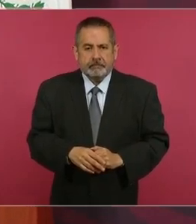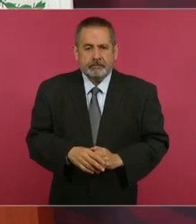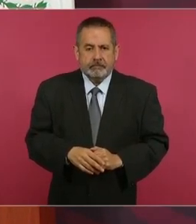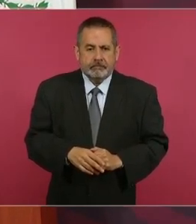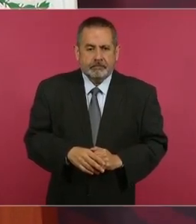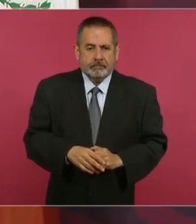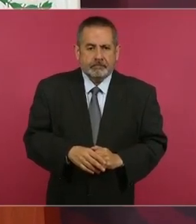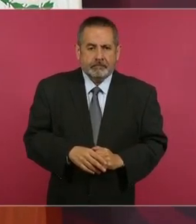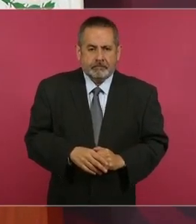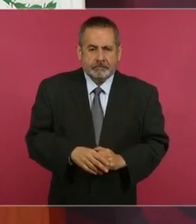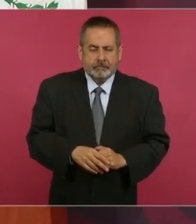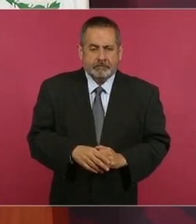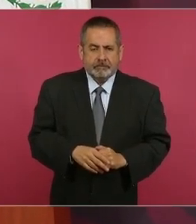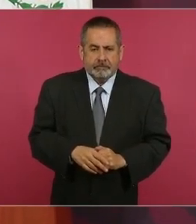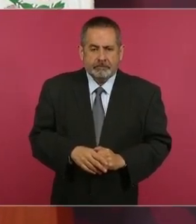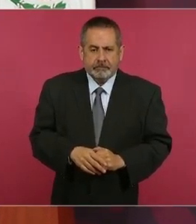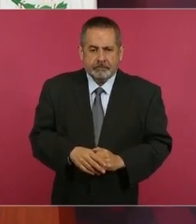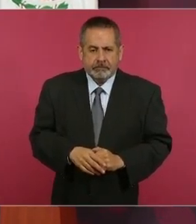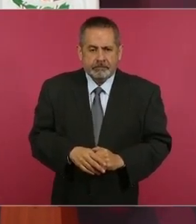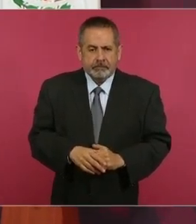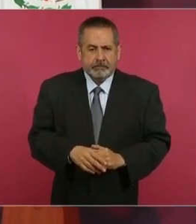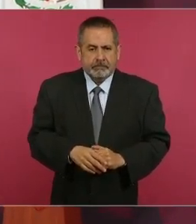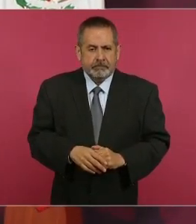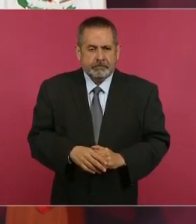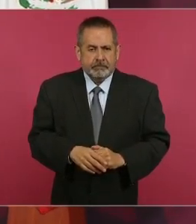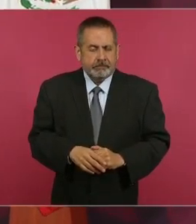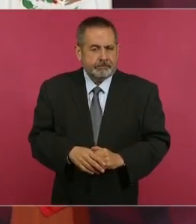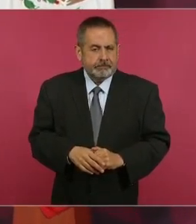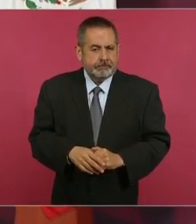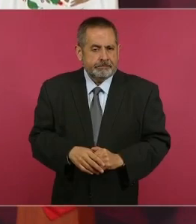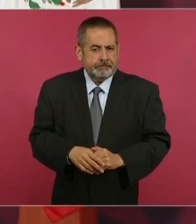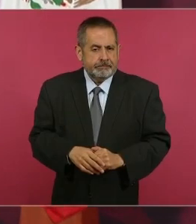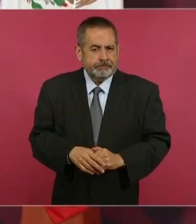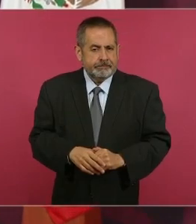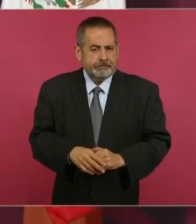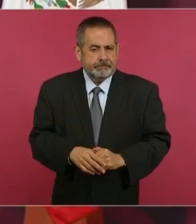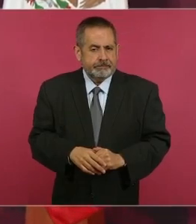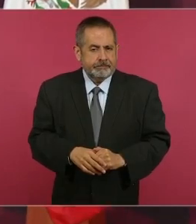que no se